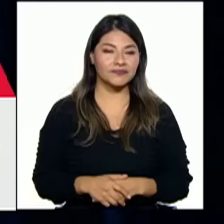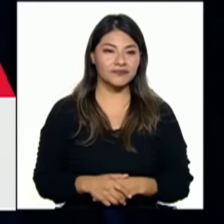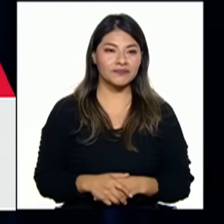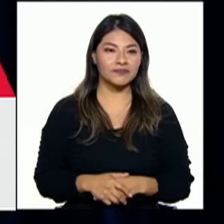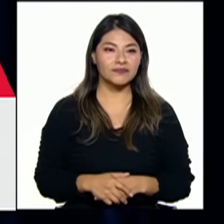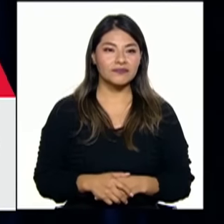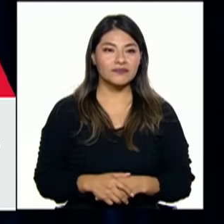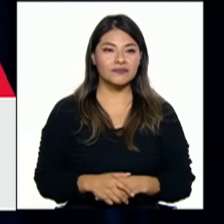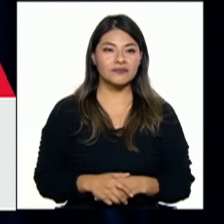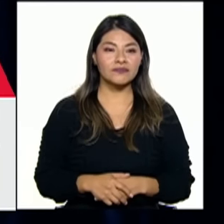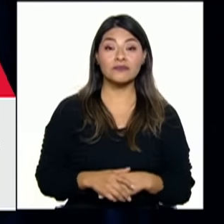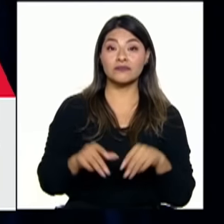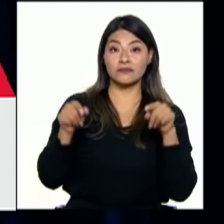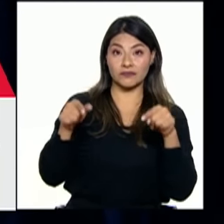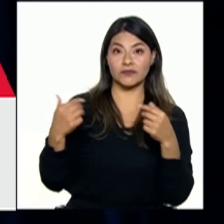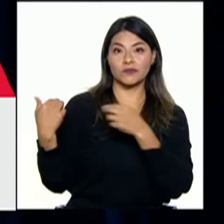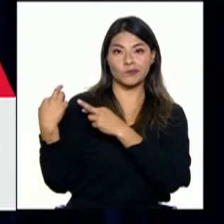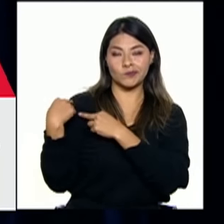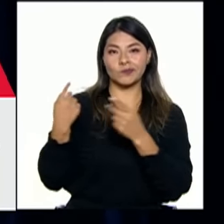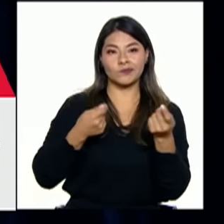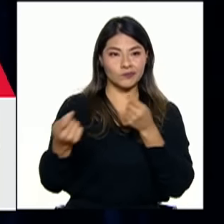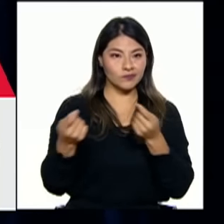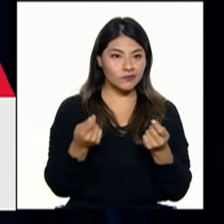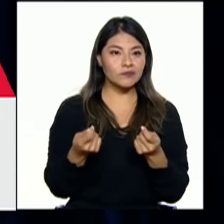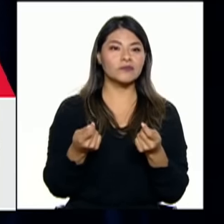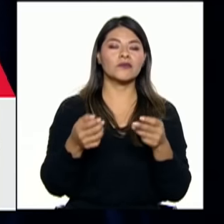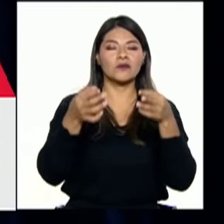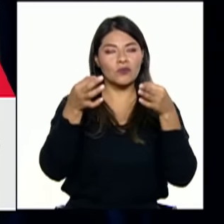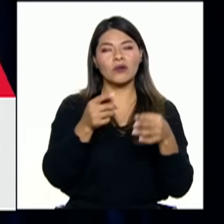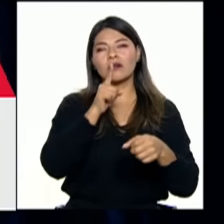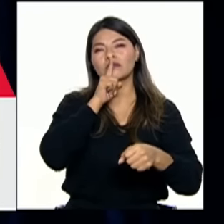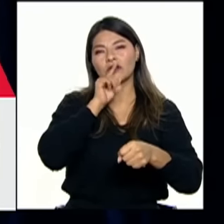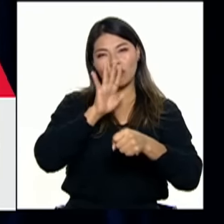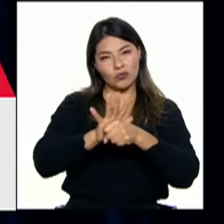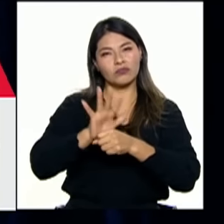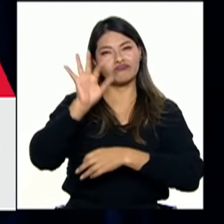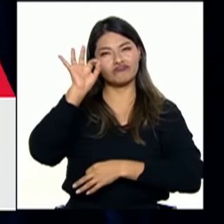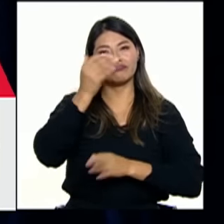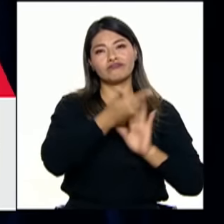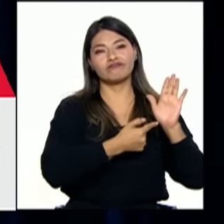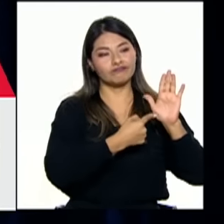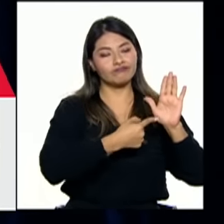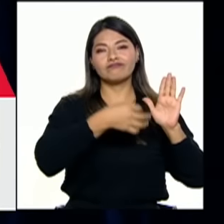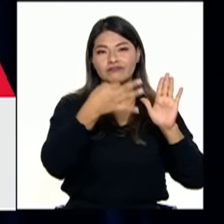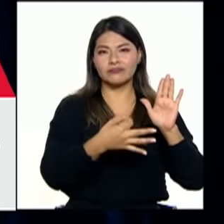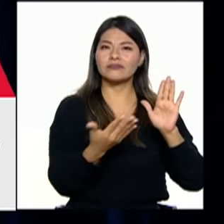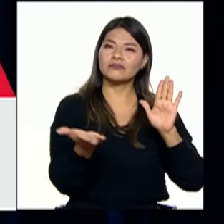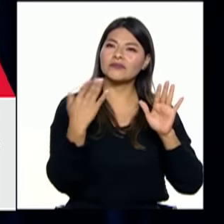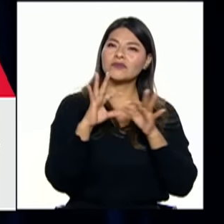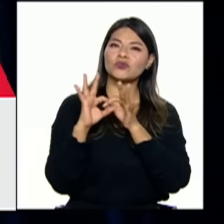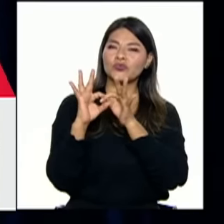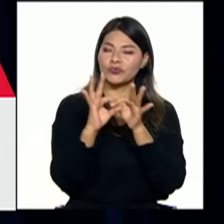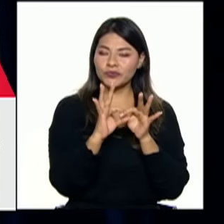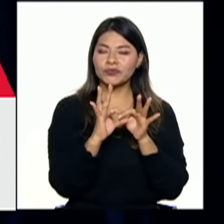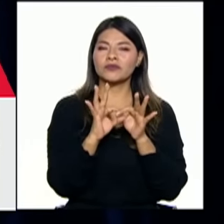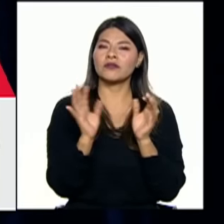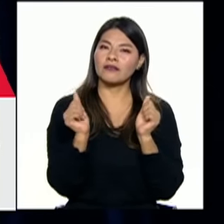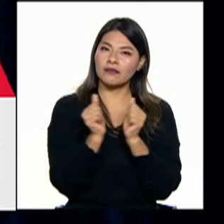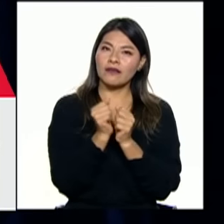Desde nuestro gobierno reafirmamos nuestro compromiso de seguir trabajando en unidad a fin